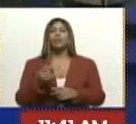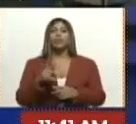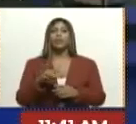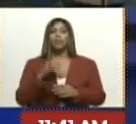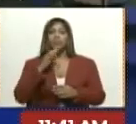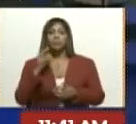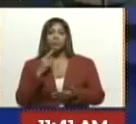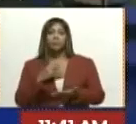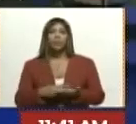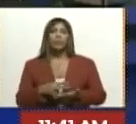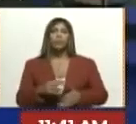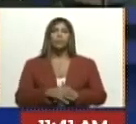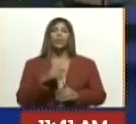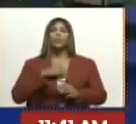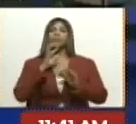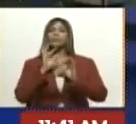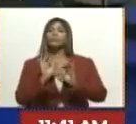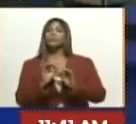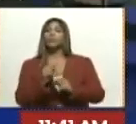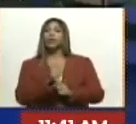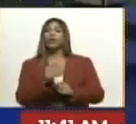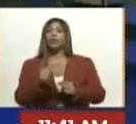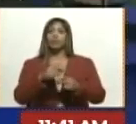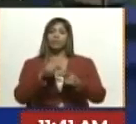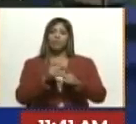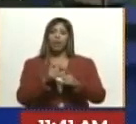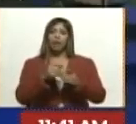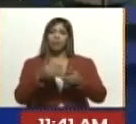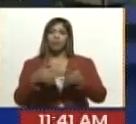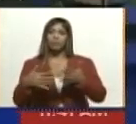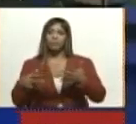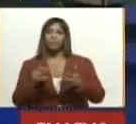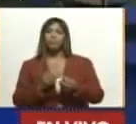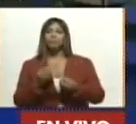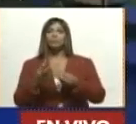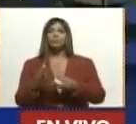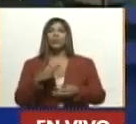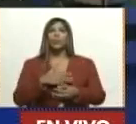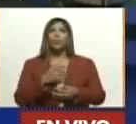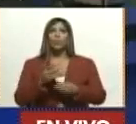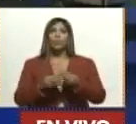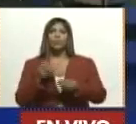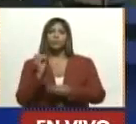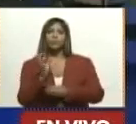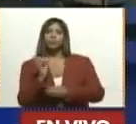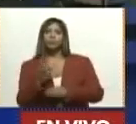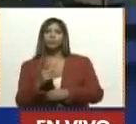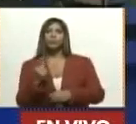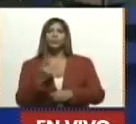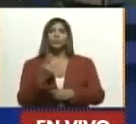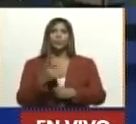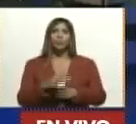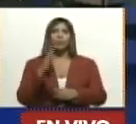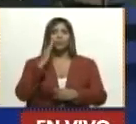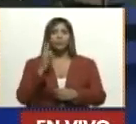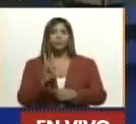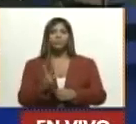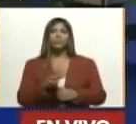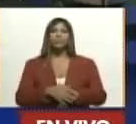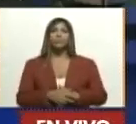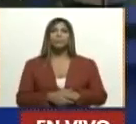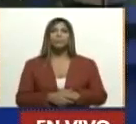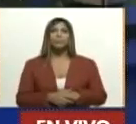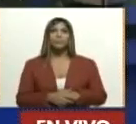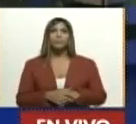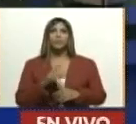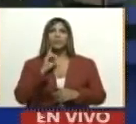real. Les aseguro que de cada línea de su mensaje se podría hacer un foro. Solo hay que saber mirar. Él